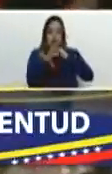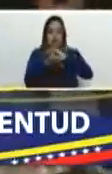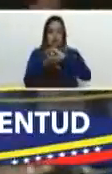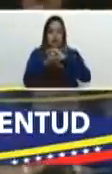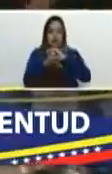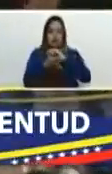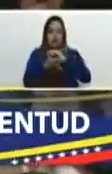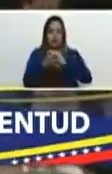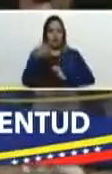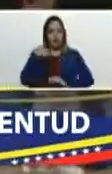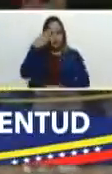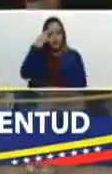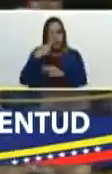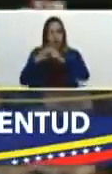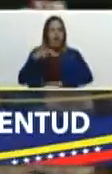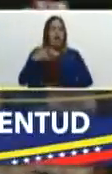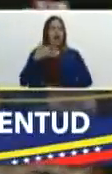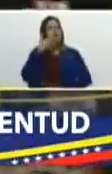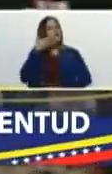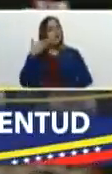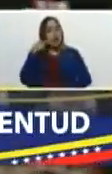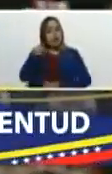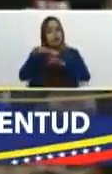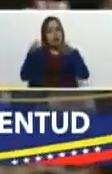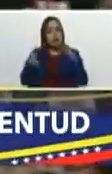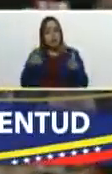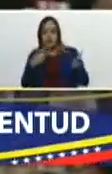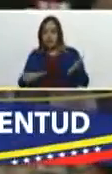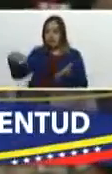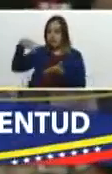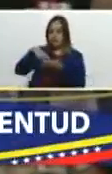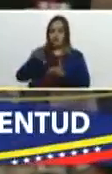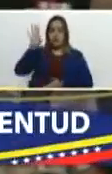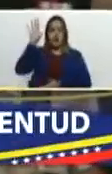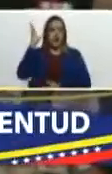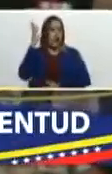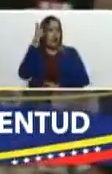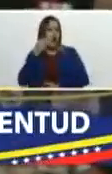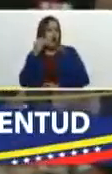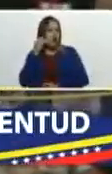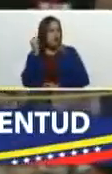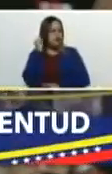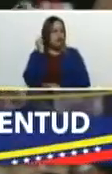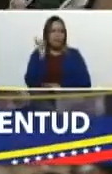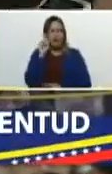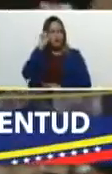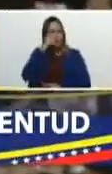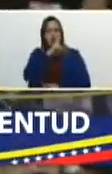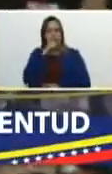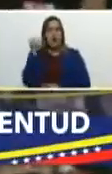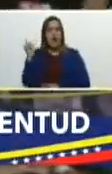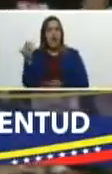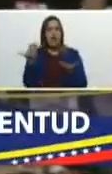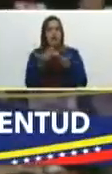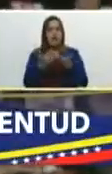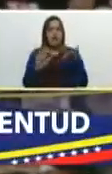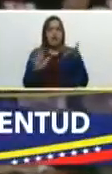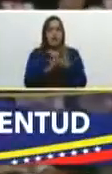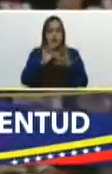Me complace y me llena de orgullo que en esa mesa se paró una muchacha que no recuerdo su nombre, pero ella está estudiando la energía atómica,